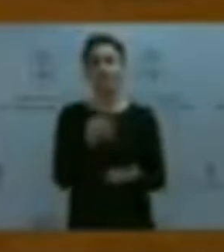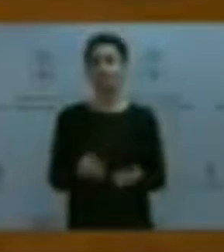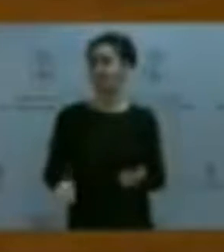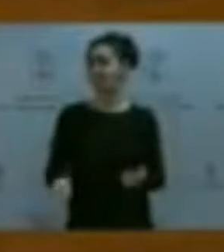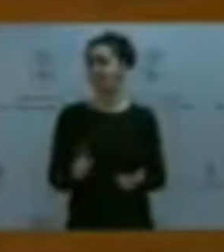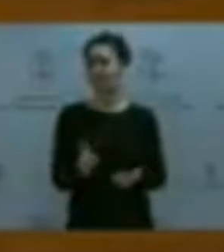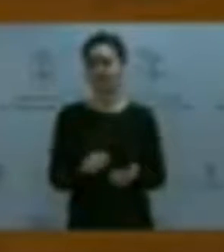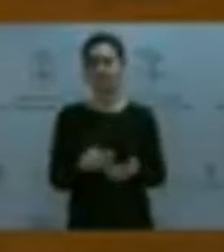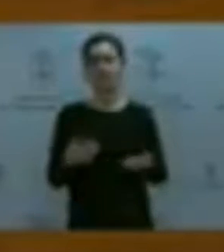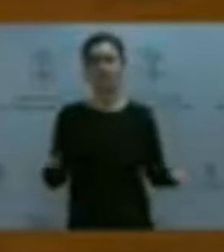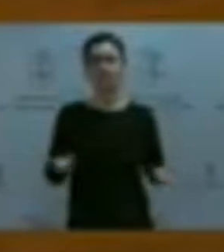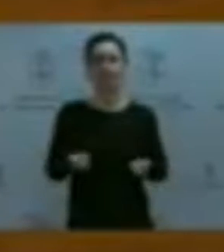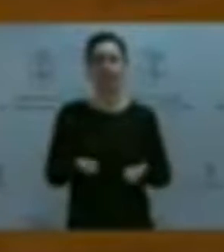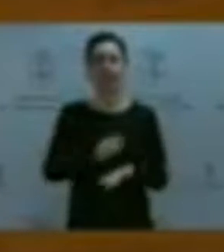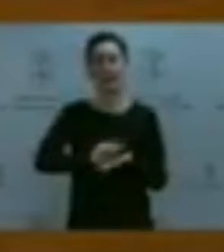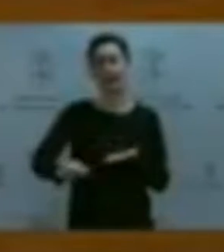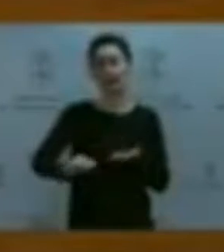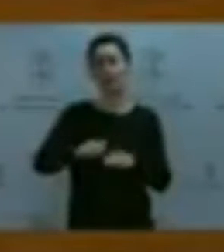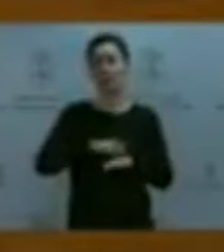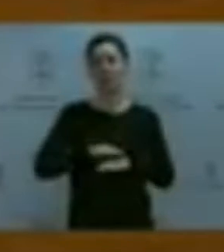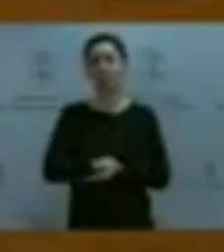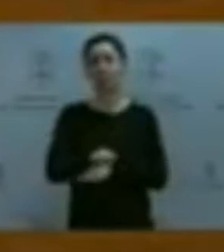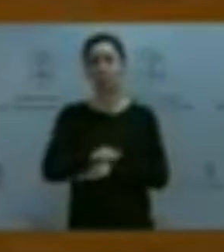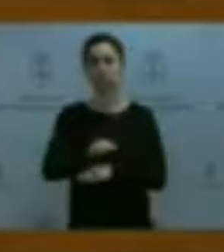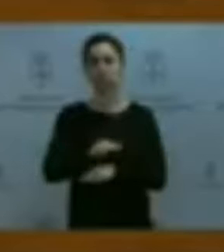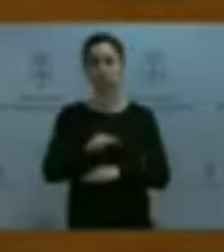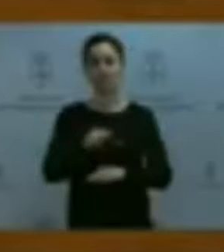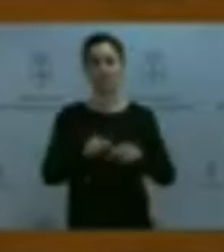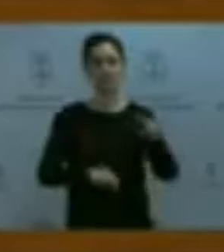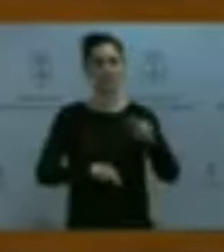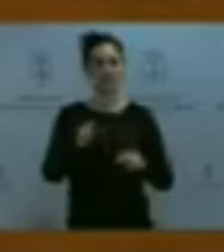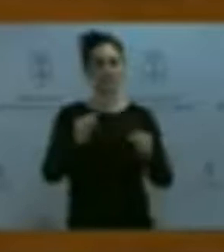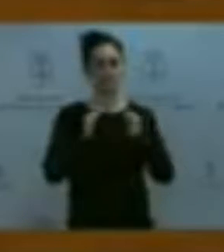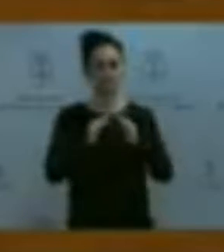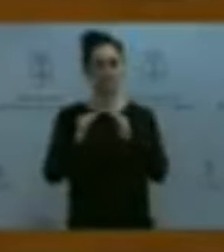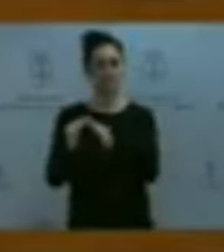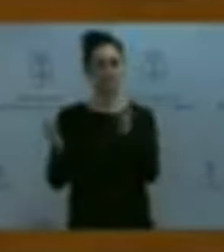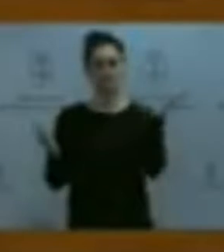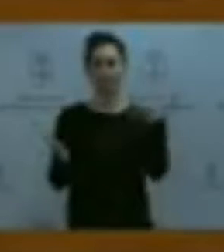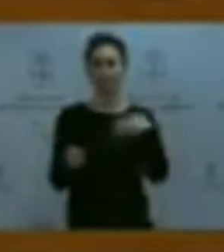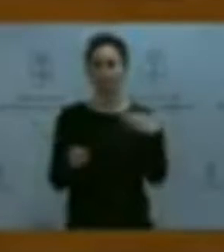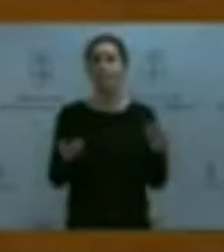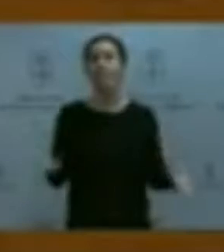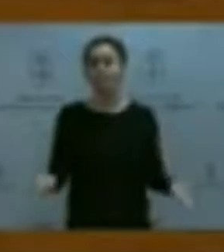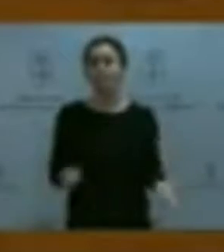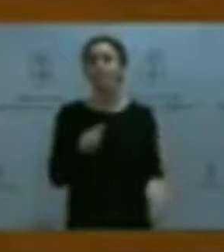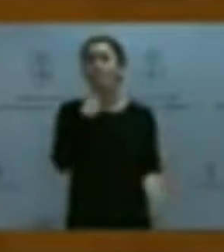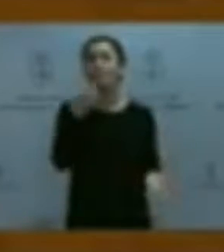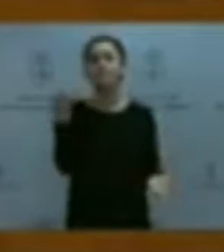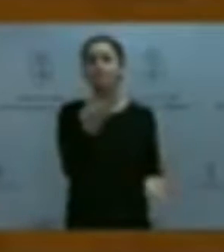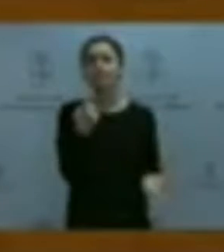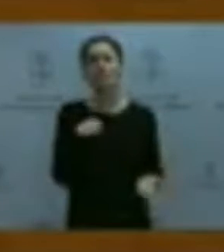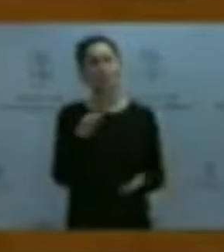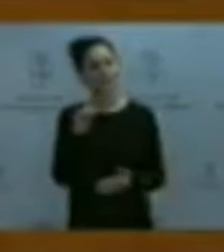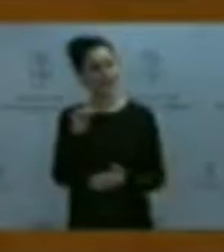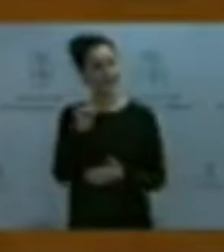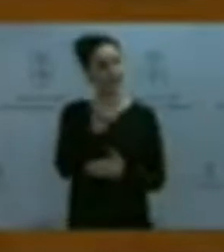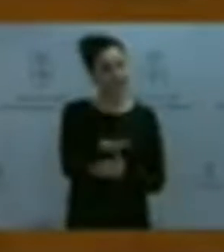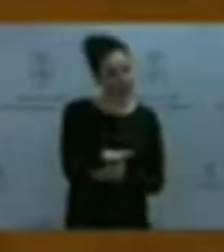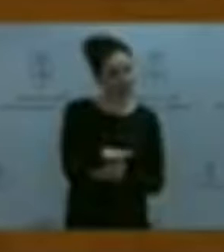de las instalaciones. Claro, él puede decir, es que yo le remití información, sí, pero con corta y pega, es